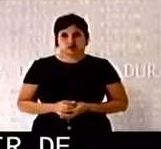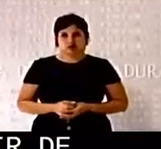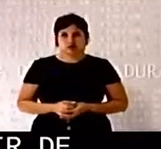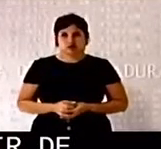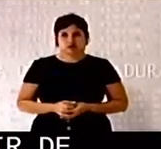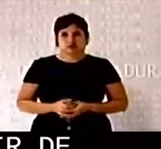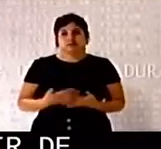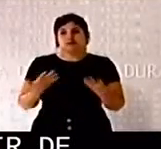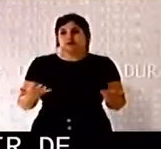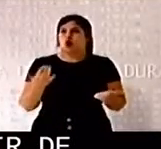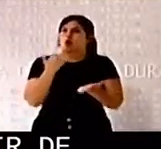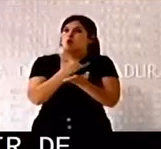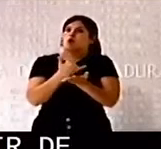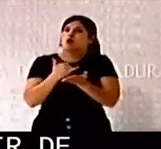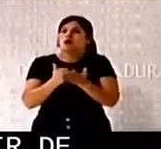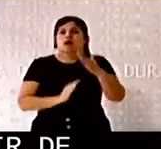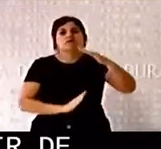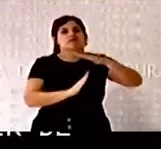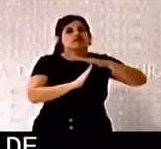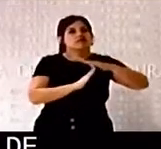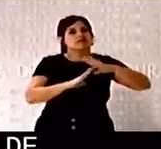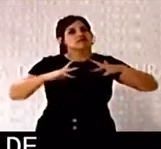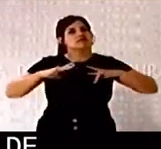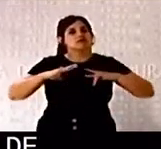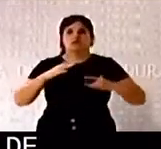Los cribados no se pueden ir de vacaciones.